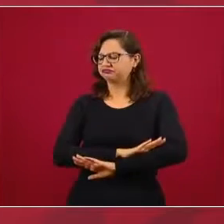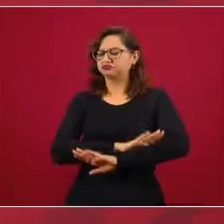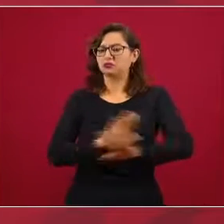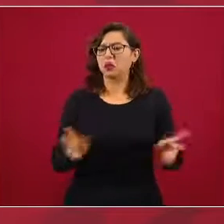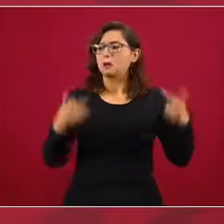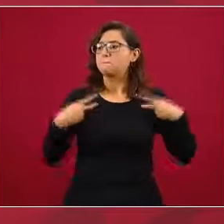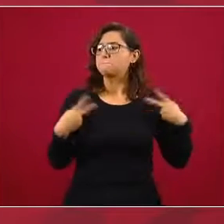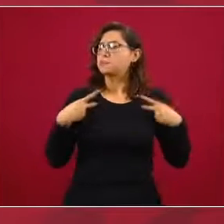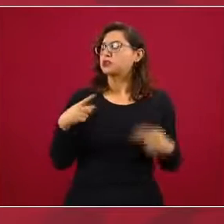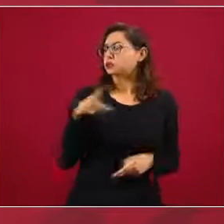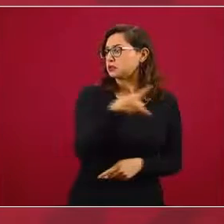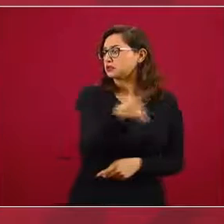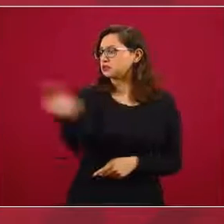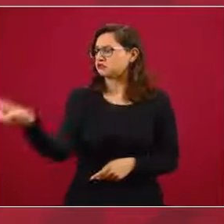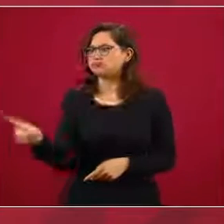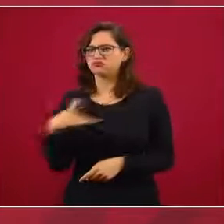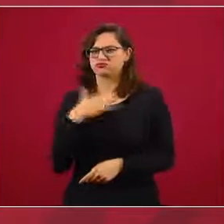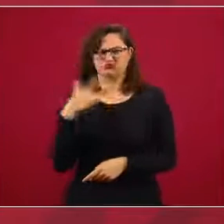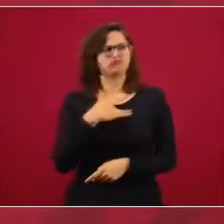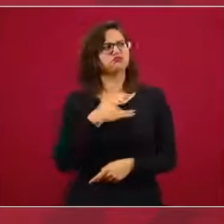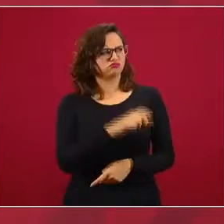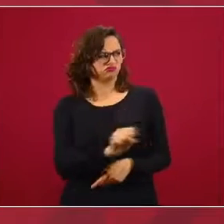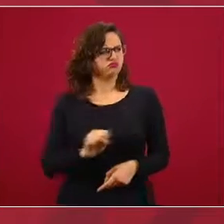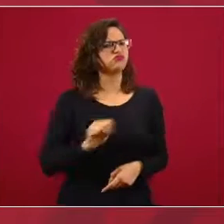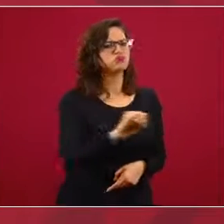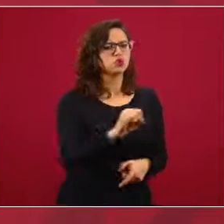todas maneras garantizar, como a todos,